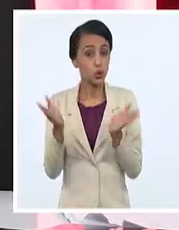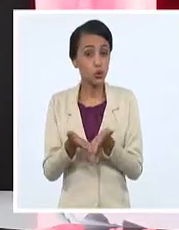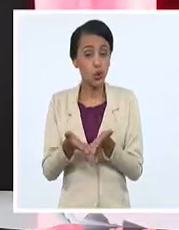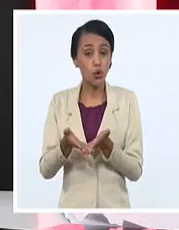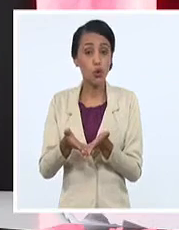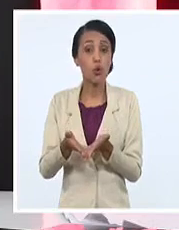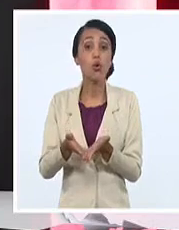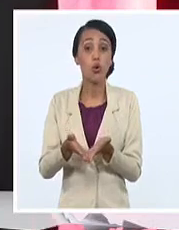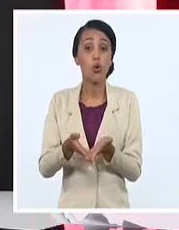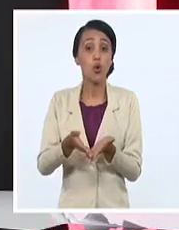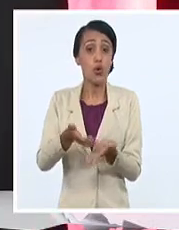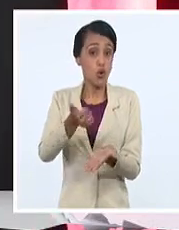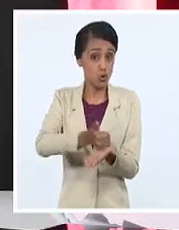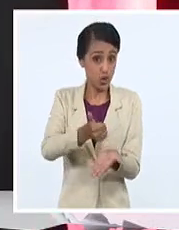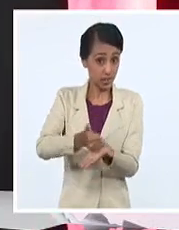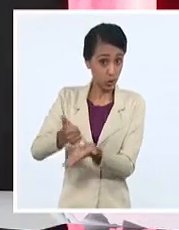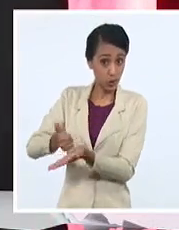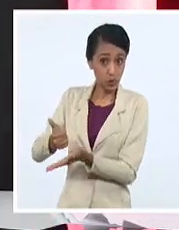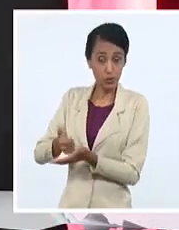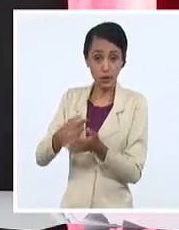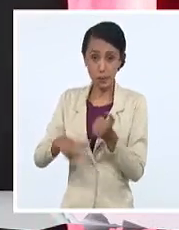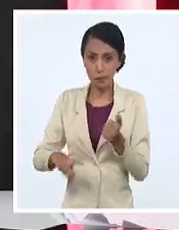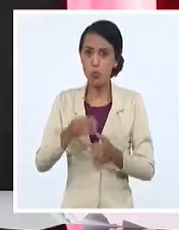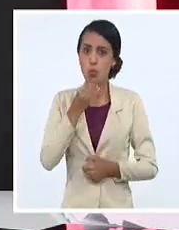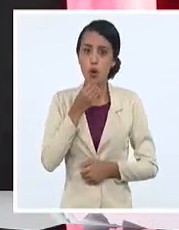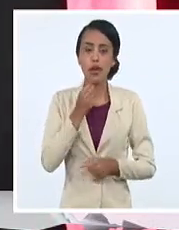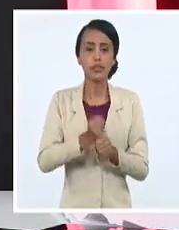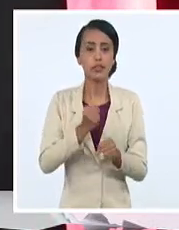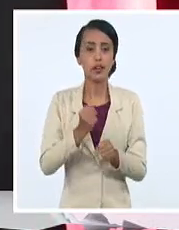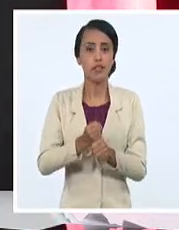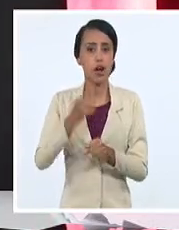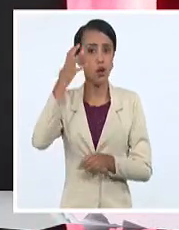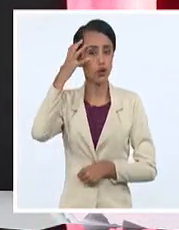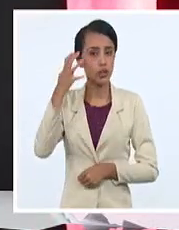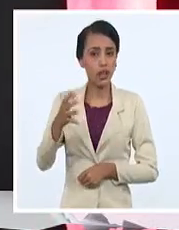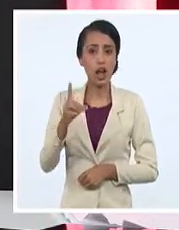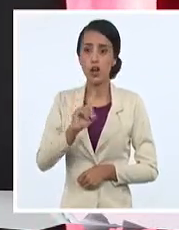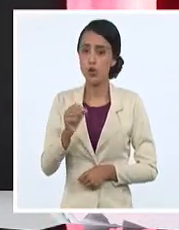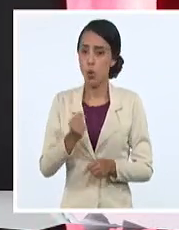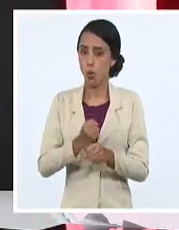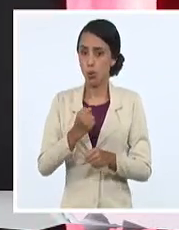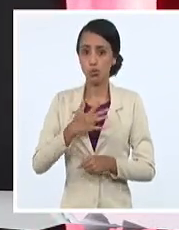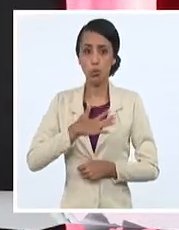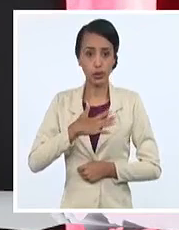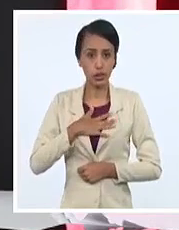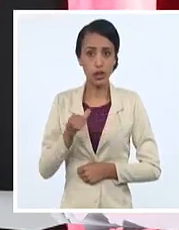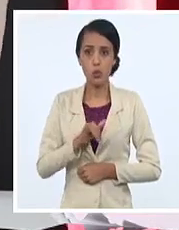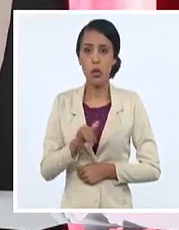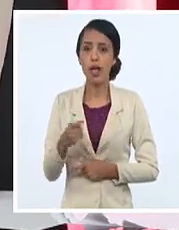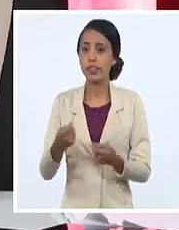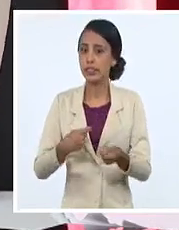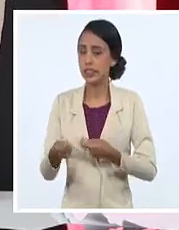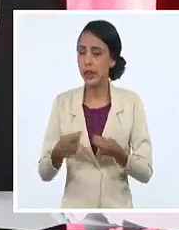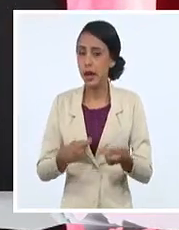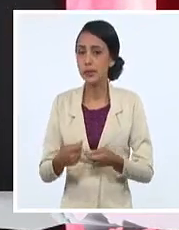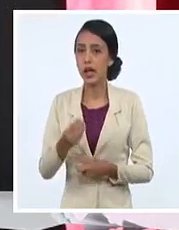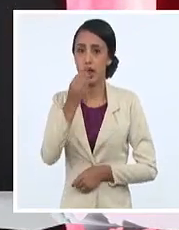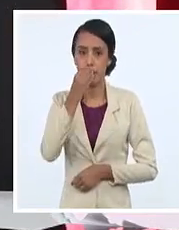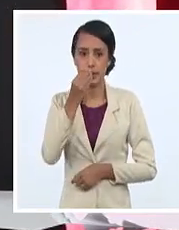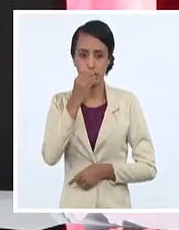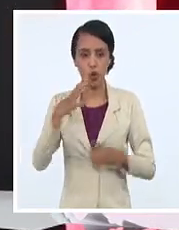provincia, estatales y no estatales, de trámite, de alimentación, de